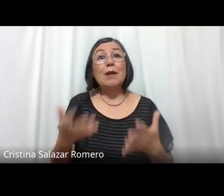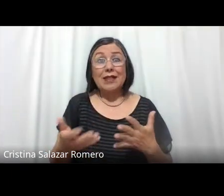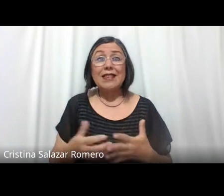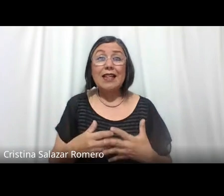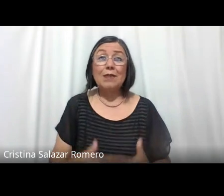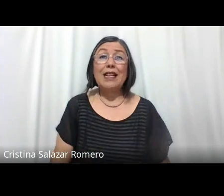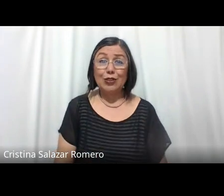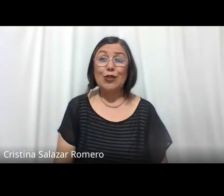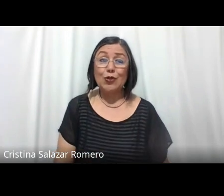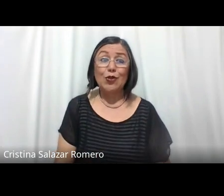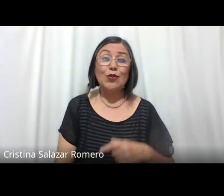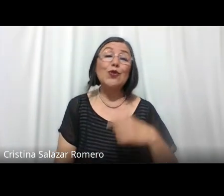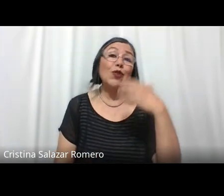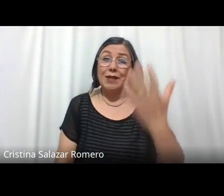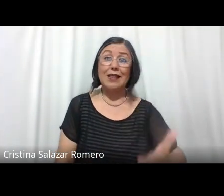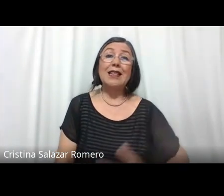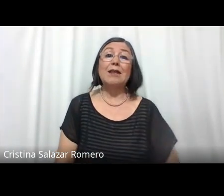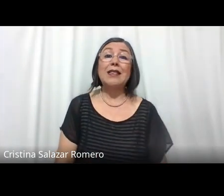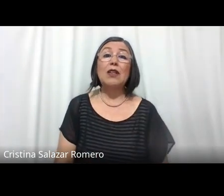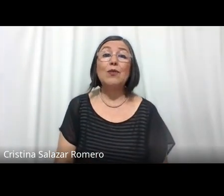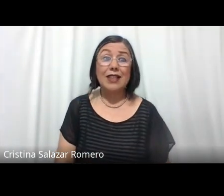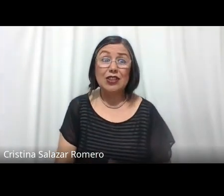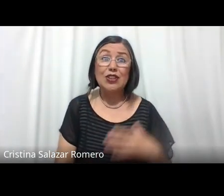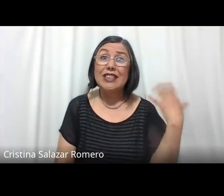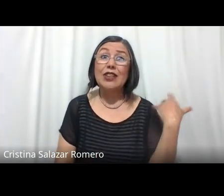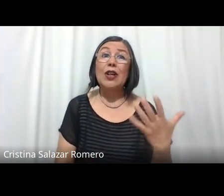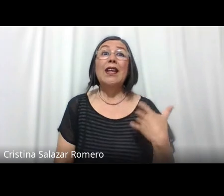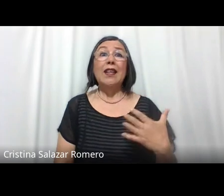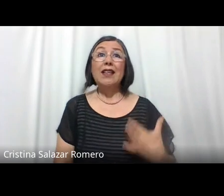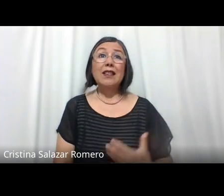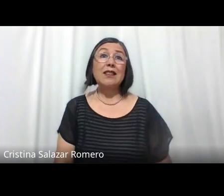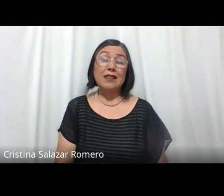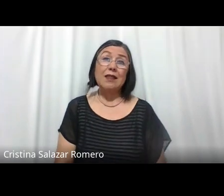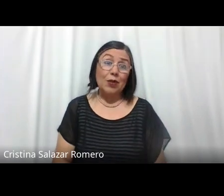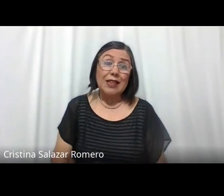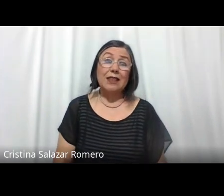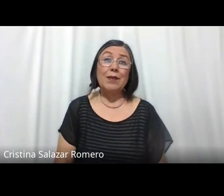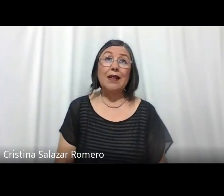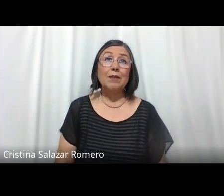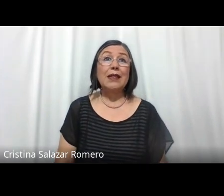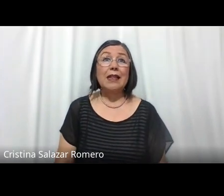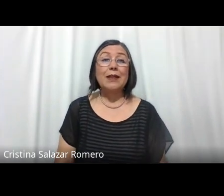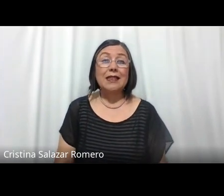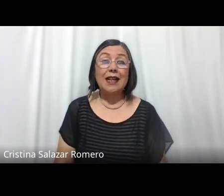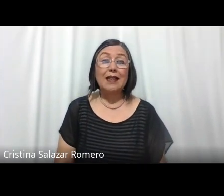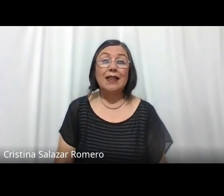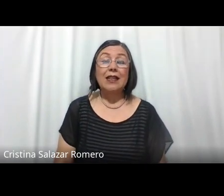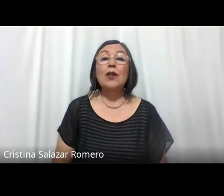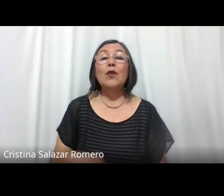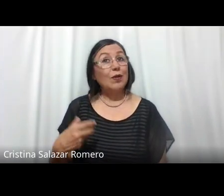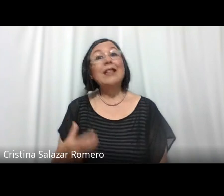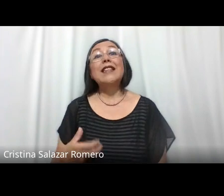y de aprendizaje para los niños sordos, no solamente la herramienta de comunicación, sino es importante para el